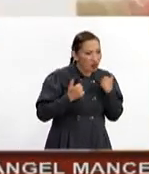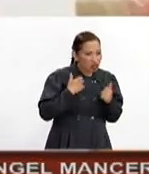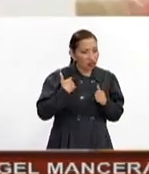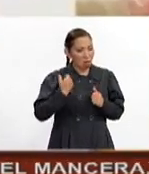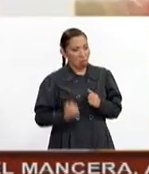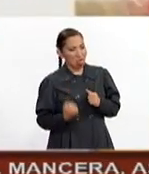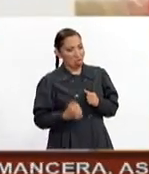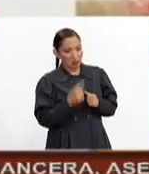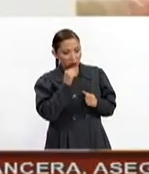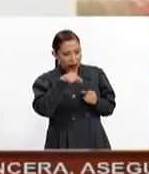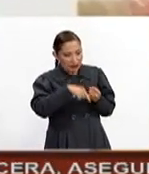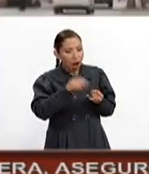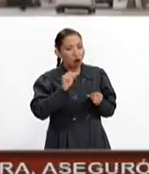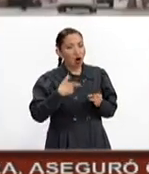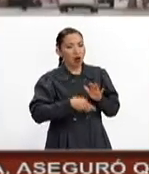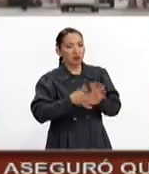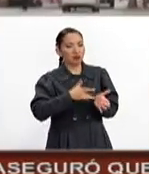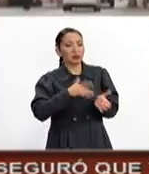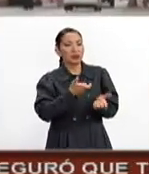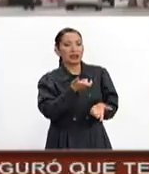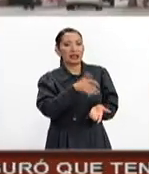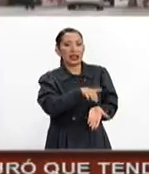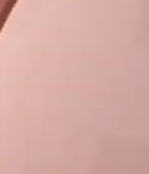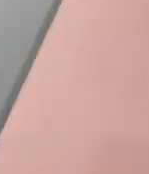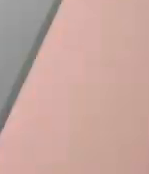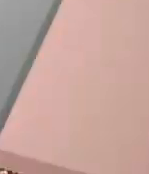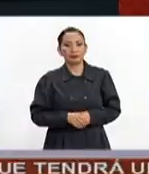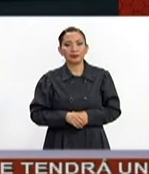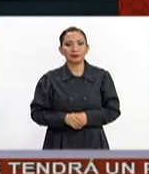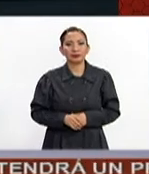abuso de autoridad o extorsiones.